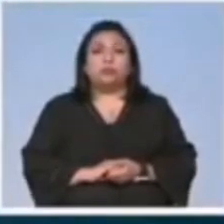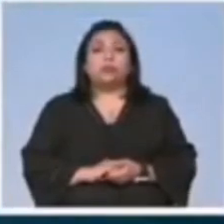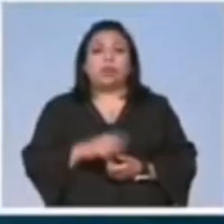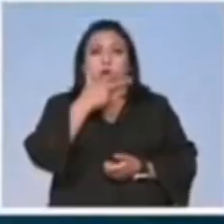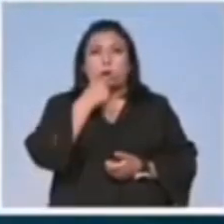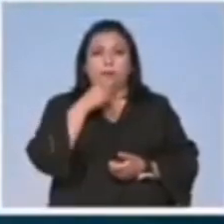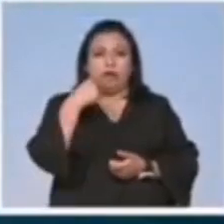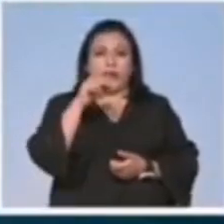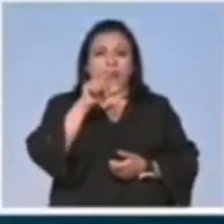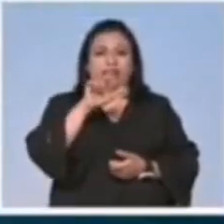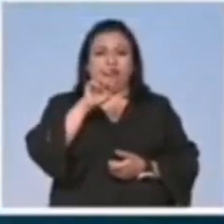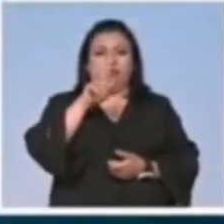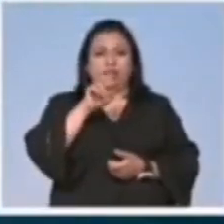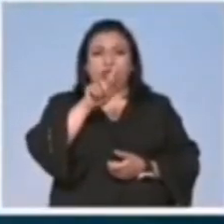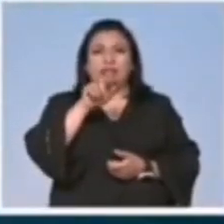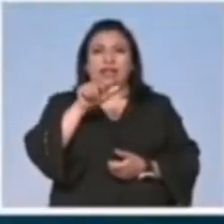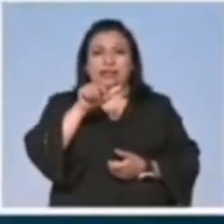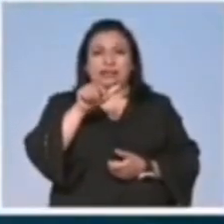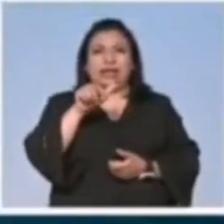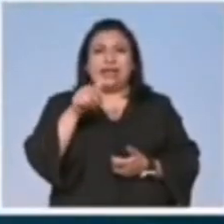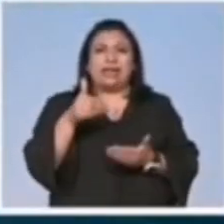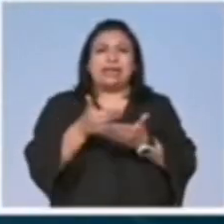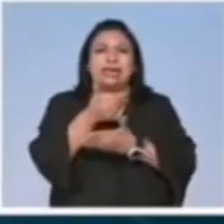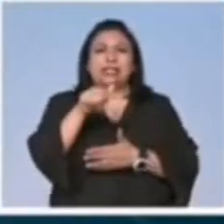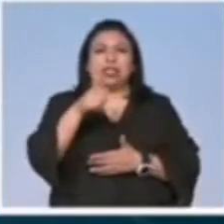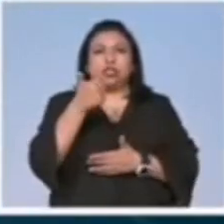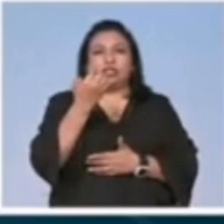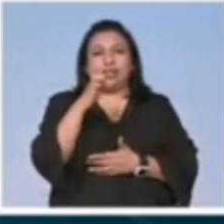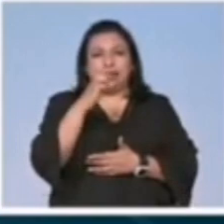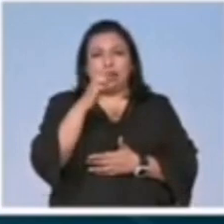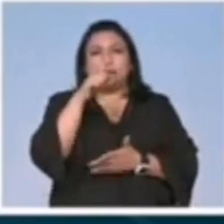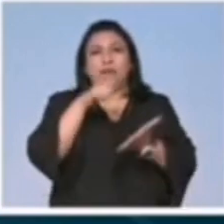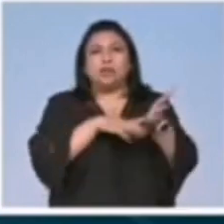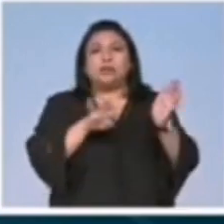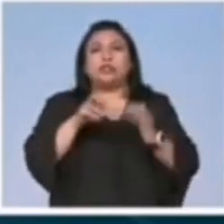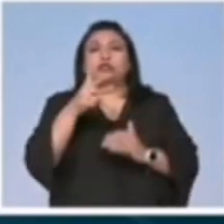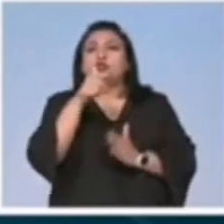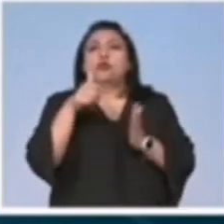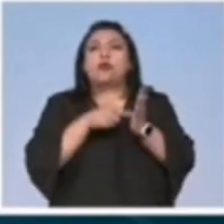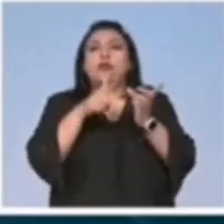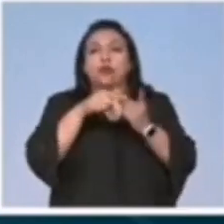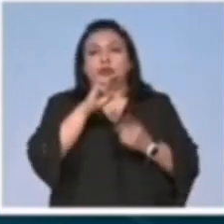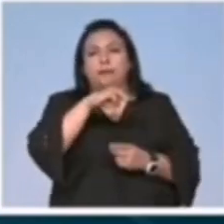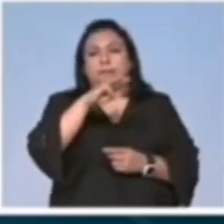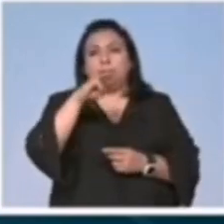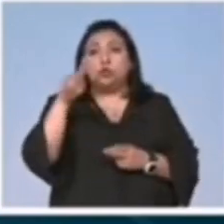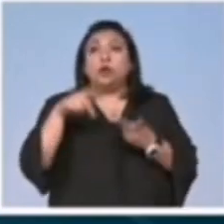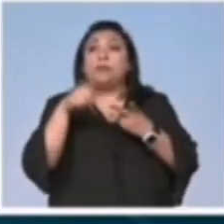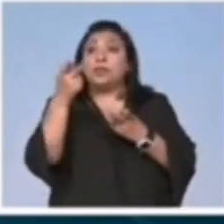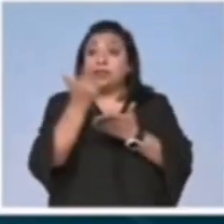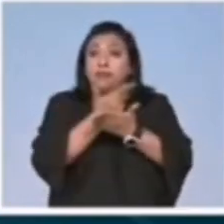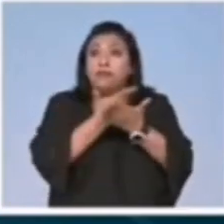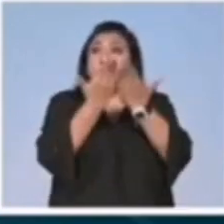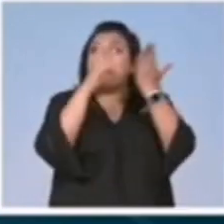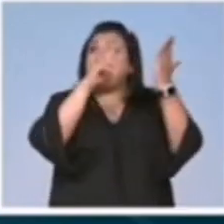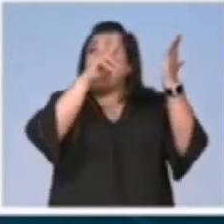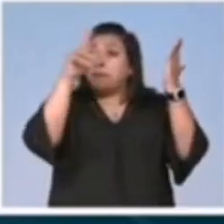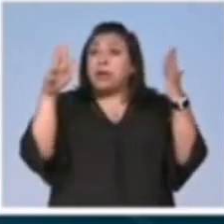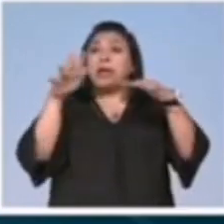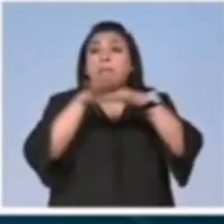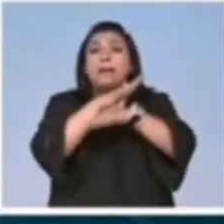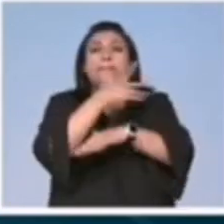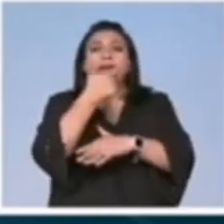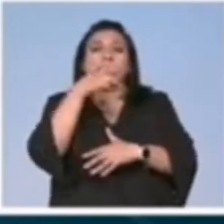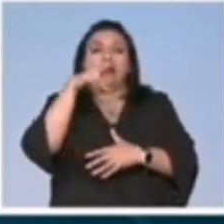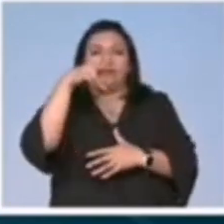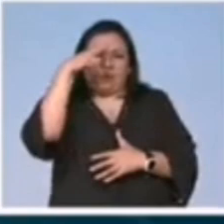Alfredo Salce, artista michoacano, nació el 12 de enero de 1908. Fue dibujante, muralista y renovador de la gráfica